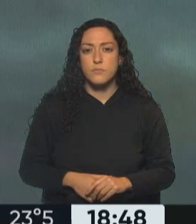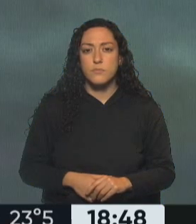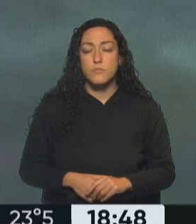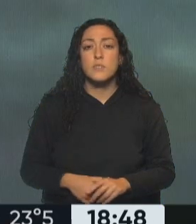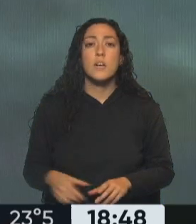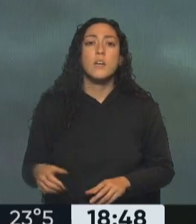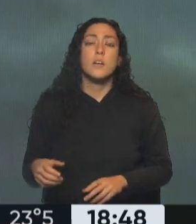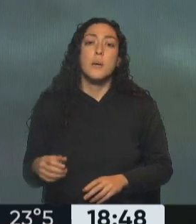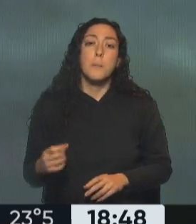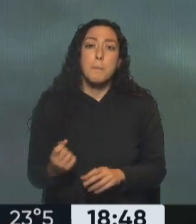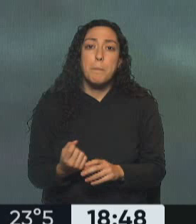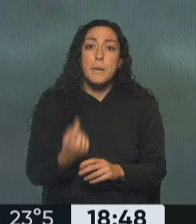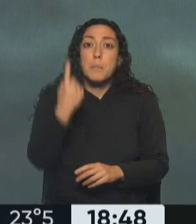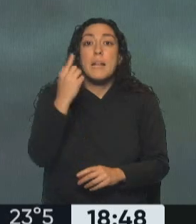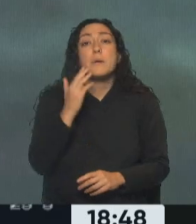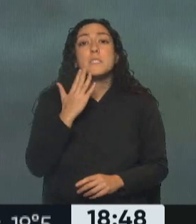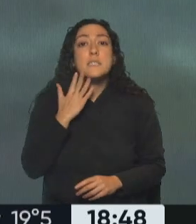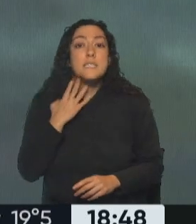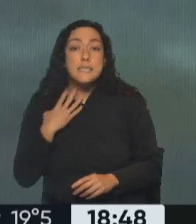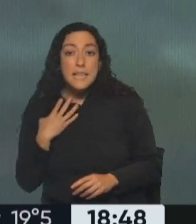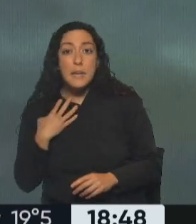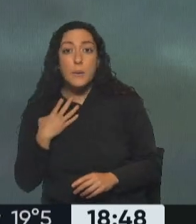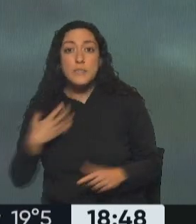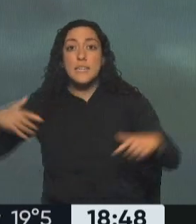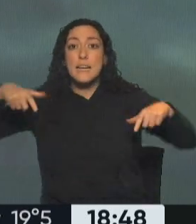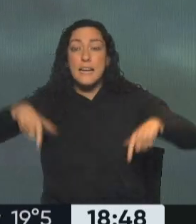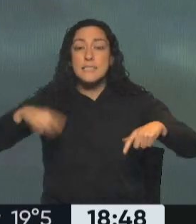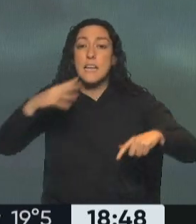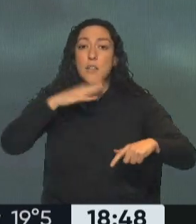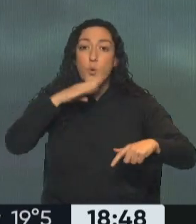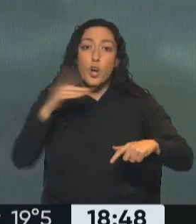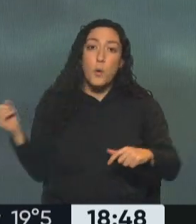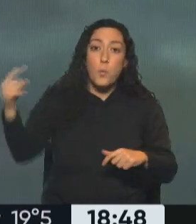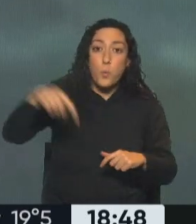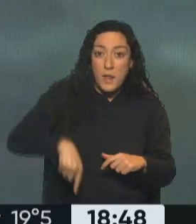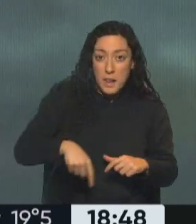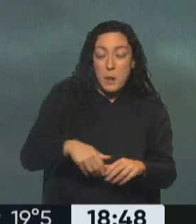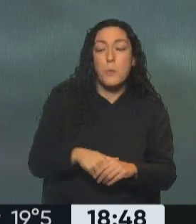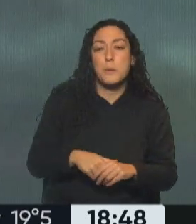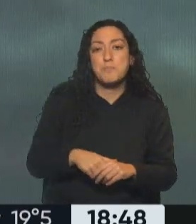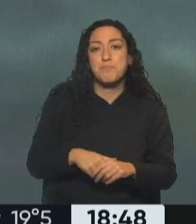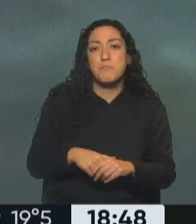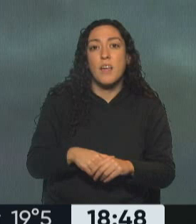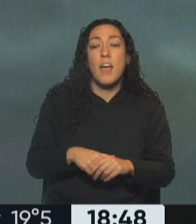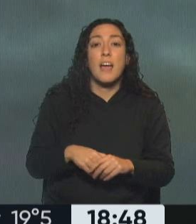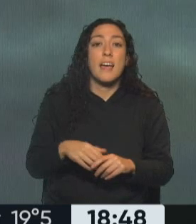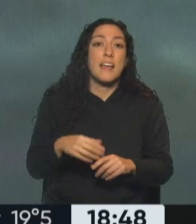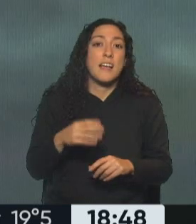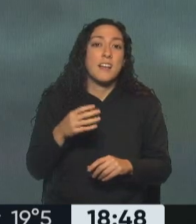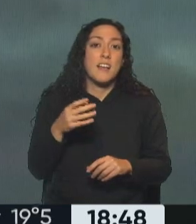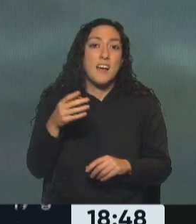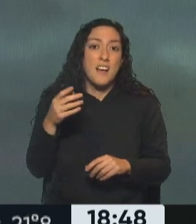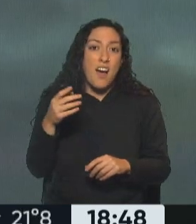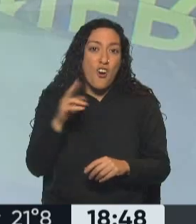Carlos Tevez por primera vez vuelve a la Bombonera luego de su retiro como futbolista, claro, pero esta vez en otro rol, Pablo